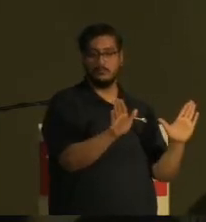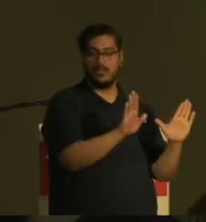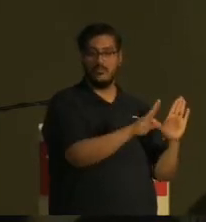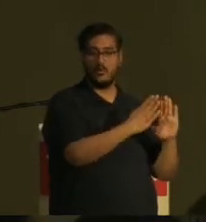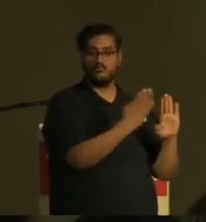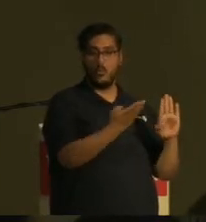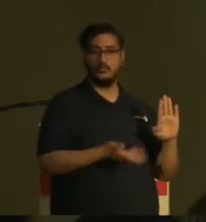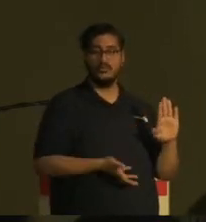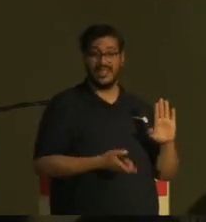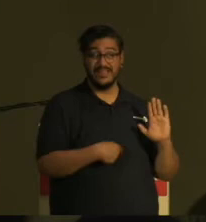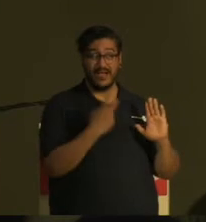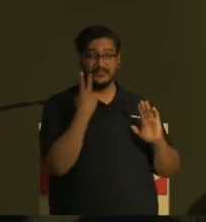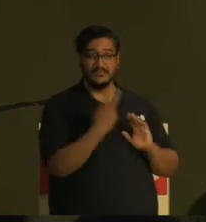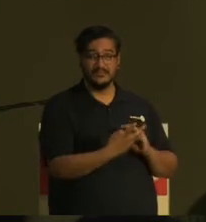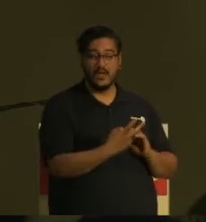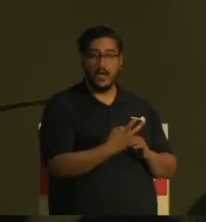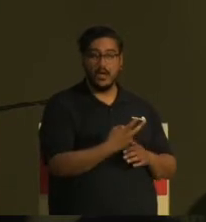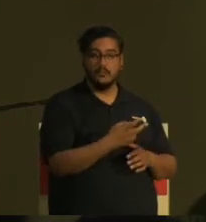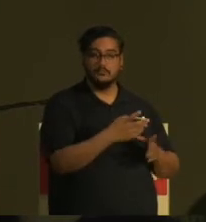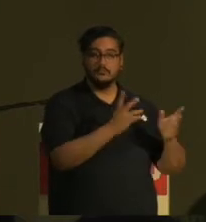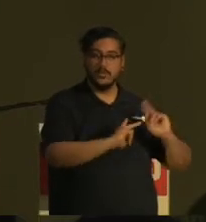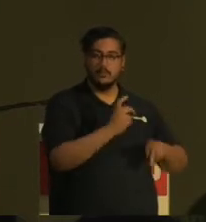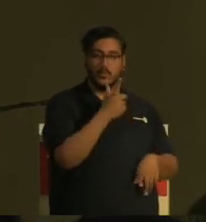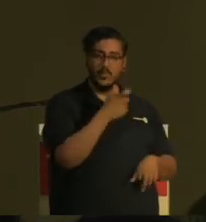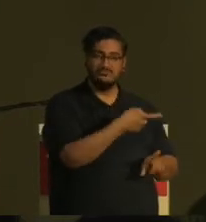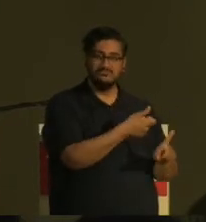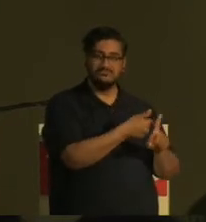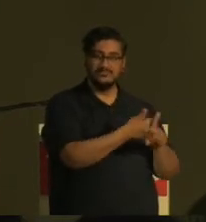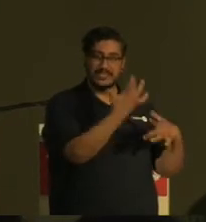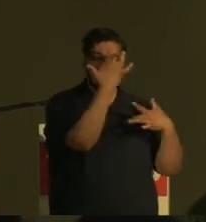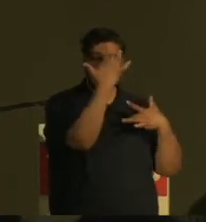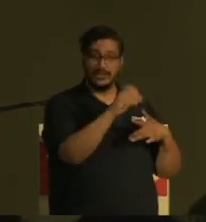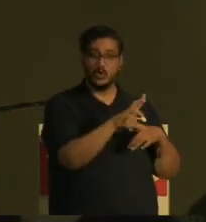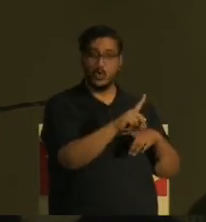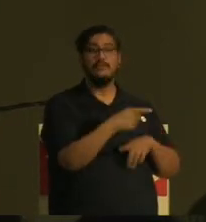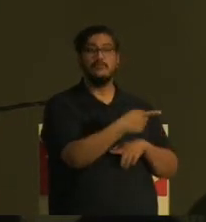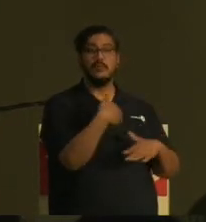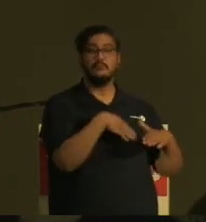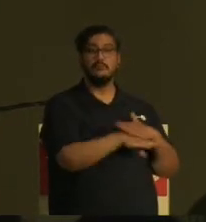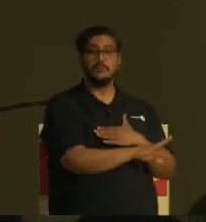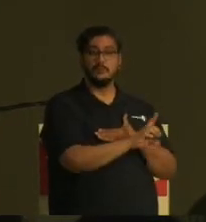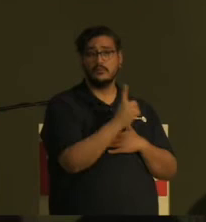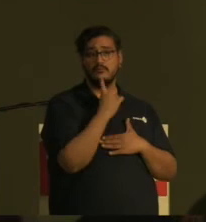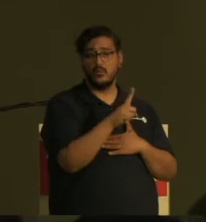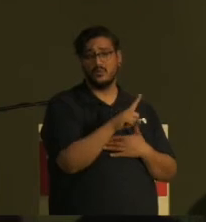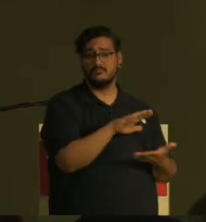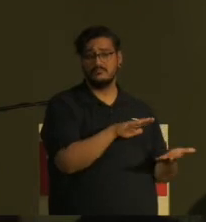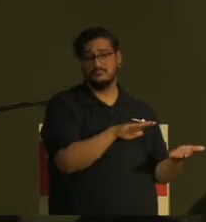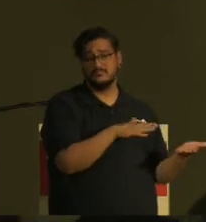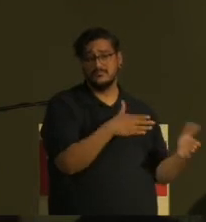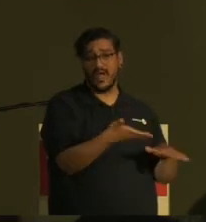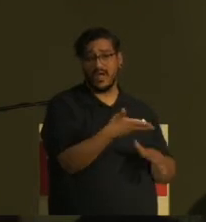con esas personas afectadas por COVID que estaban allí para morir en compañía, ¿no? Y entonces vi que 30 años